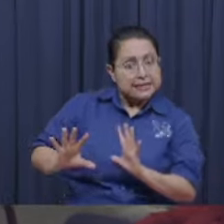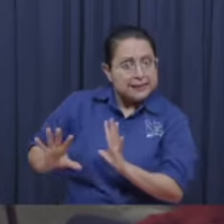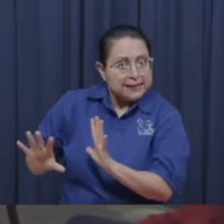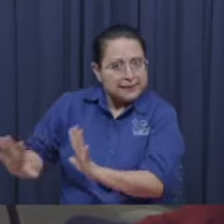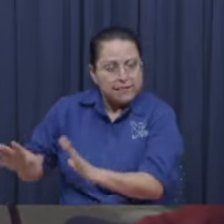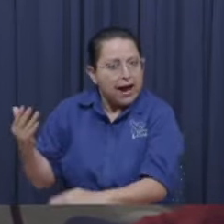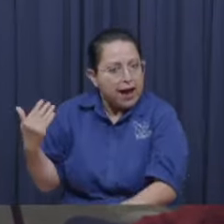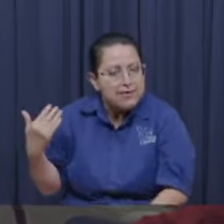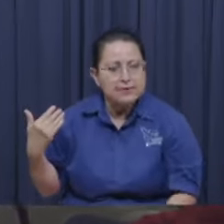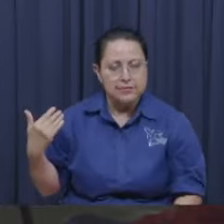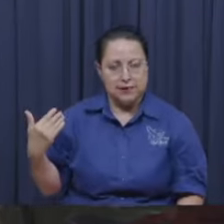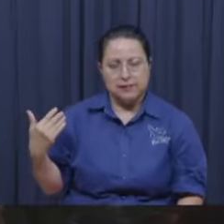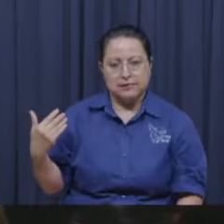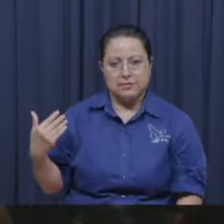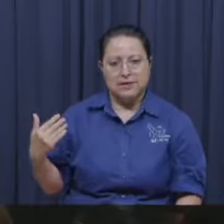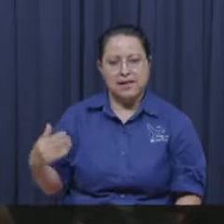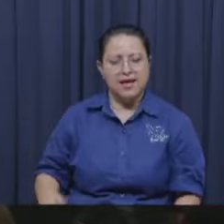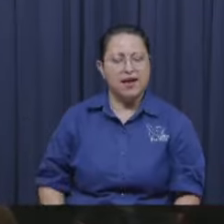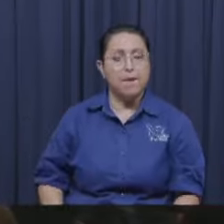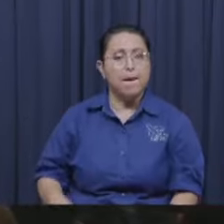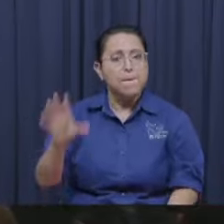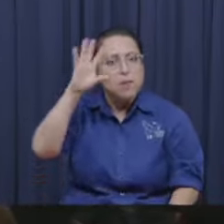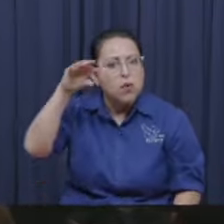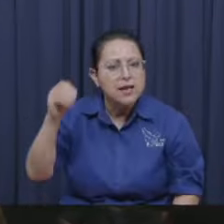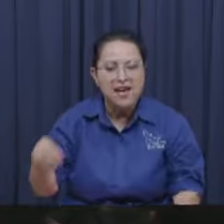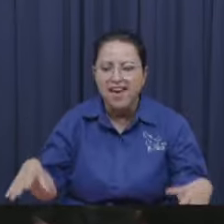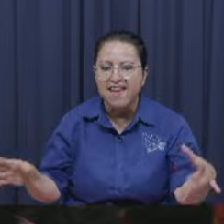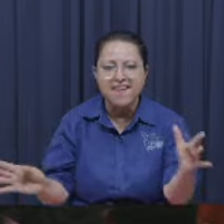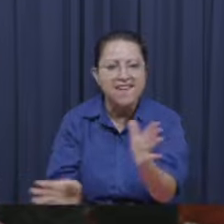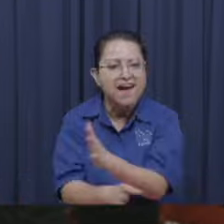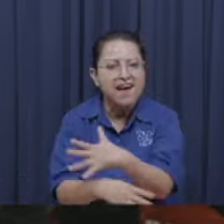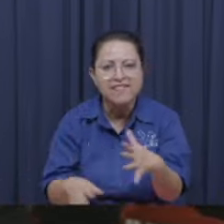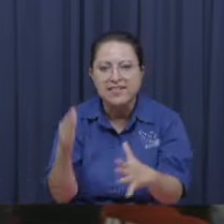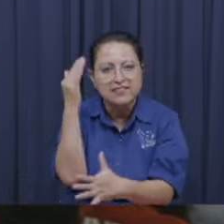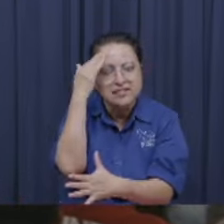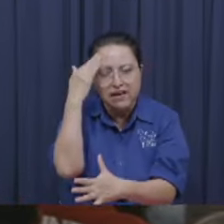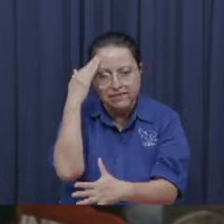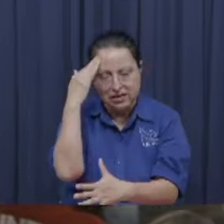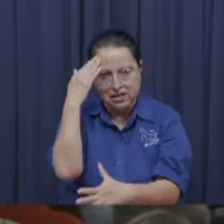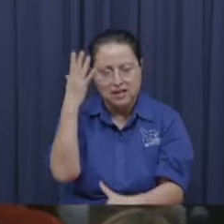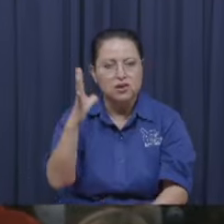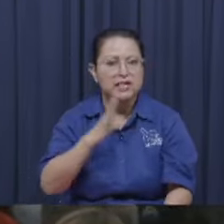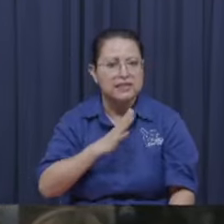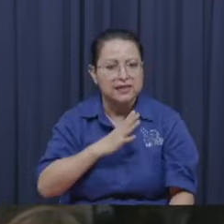sabe lo que tiene hasta que lo pierde.